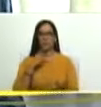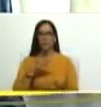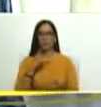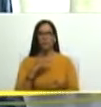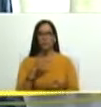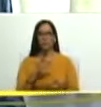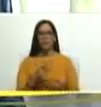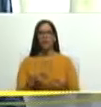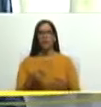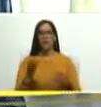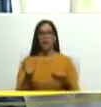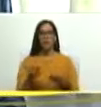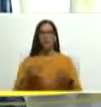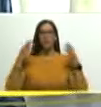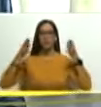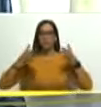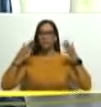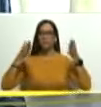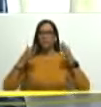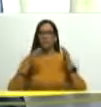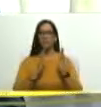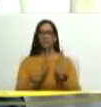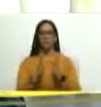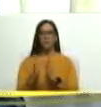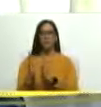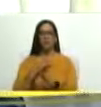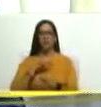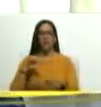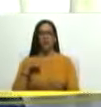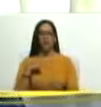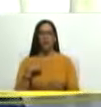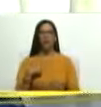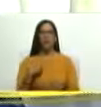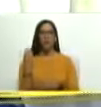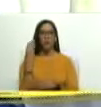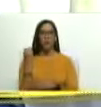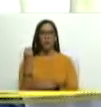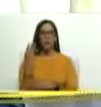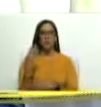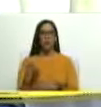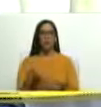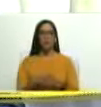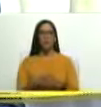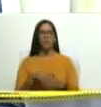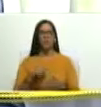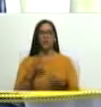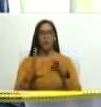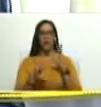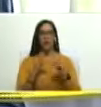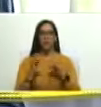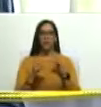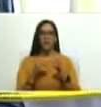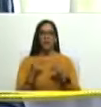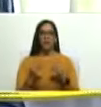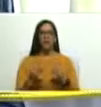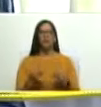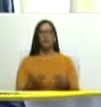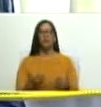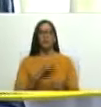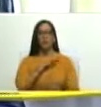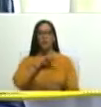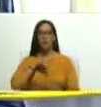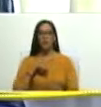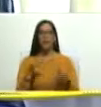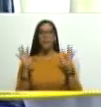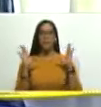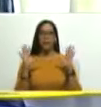la instrucción, así fue la orden de operaciones de nuestro Congreso y ahí pudimos abrazarnos, hermanarnos desde lo que nuestras manos